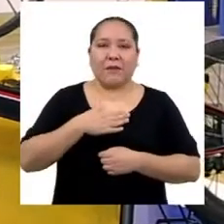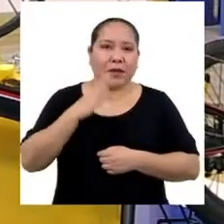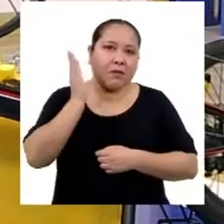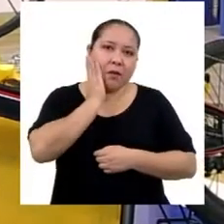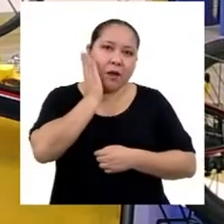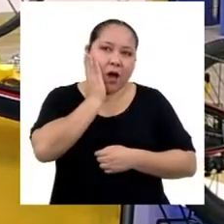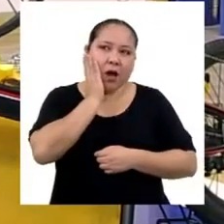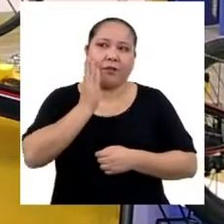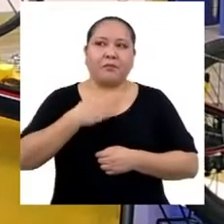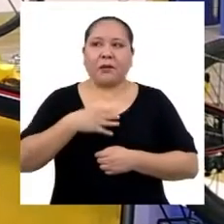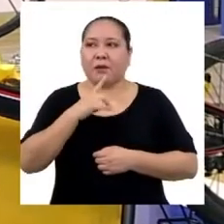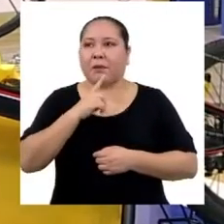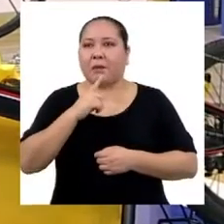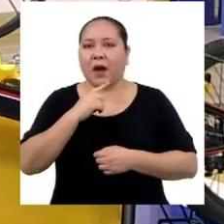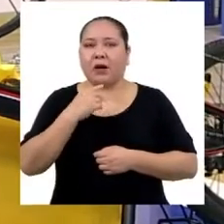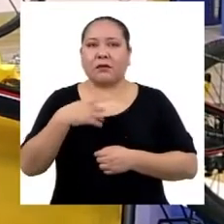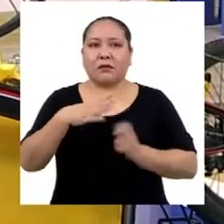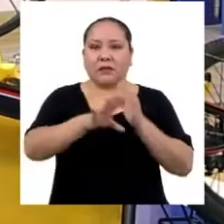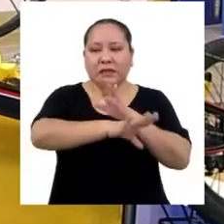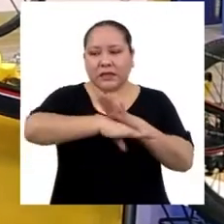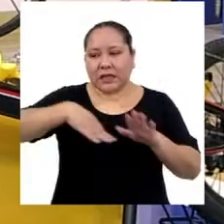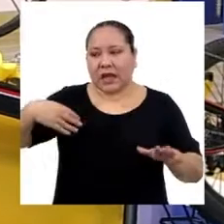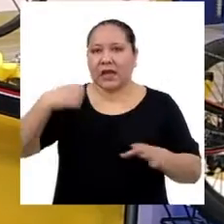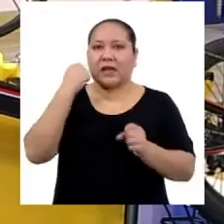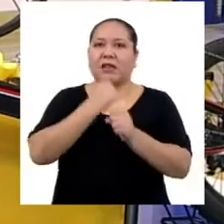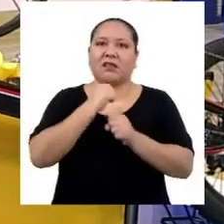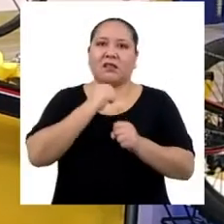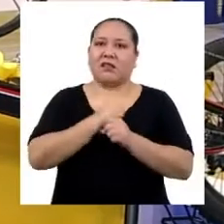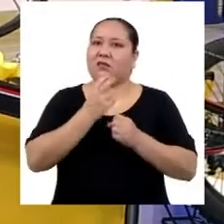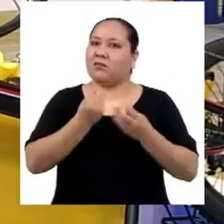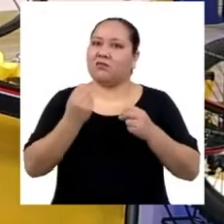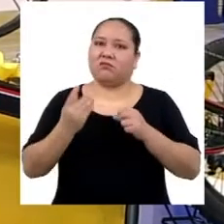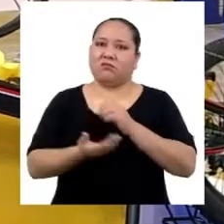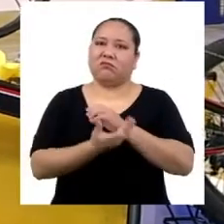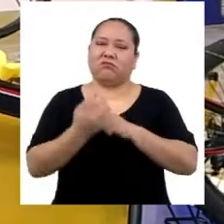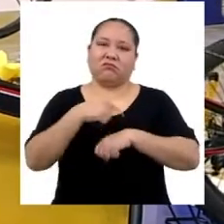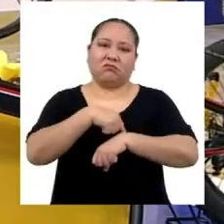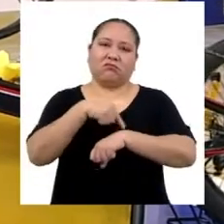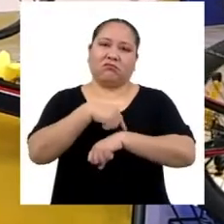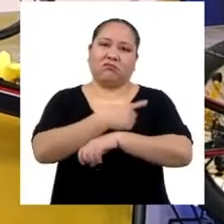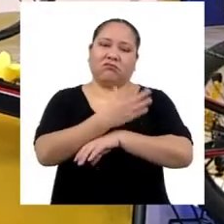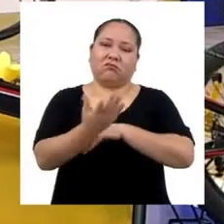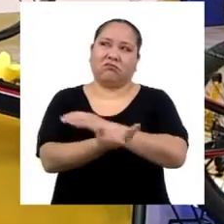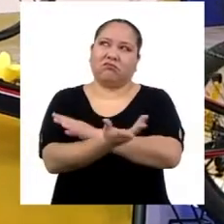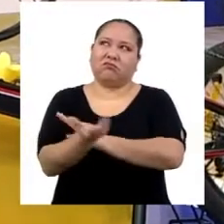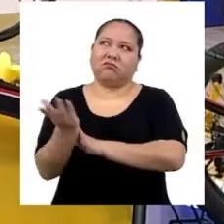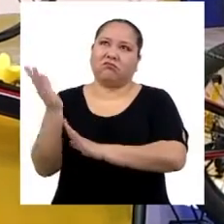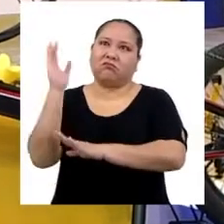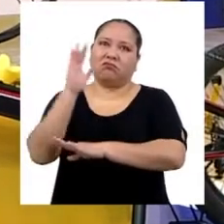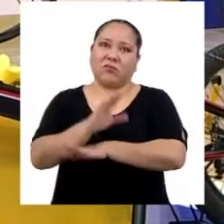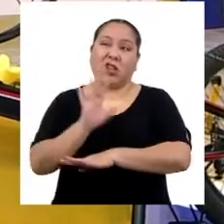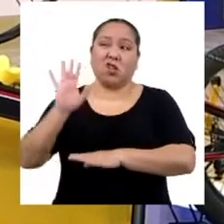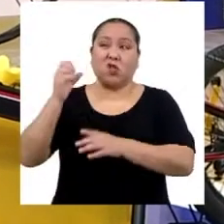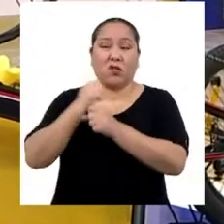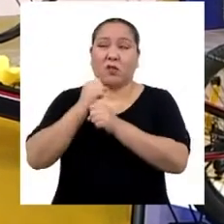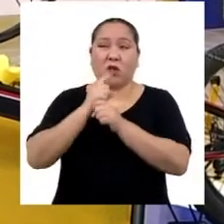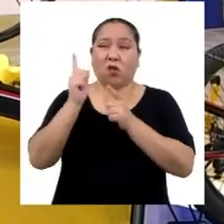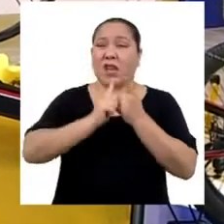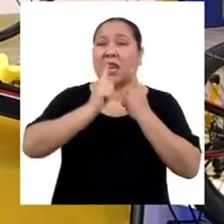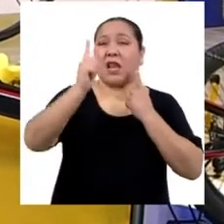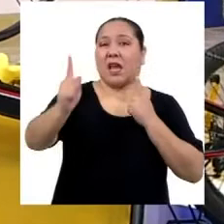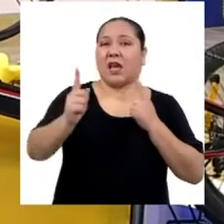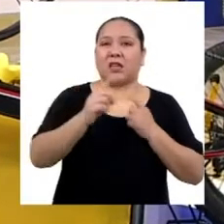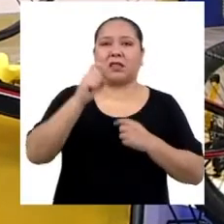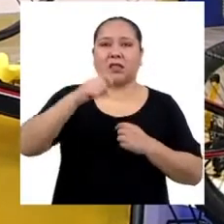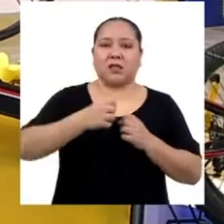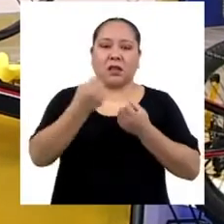y mi papá tengan que salir a trabajar por muchas horas y, aunque sus trabajos no quedan lejos, deben conseguir